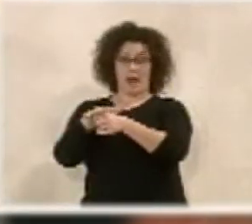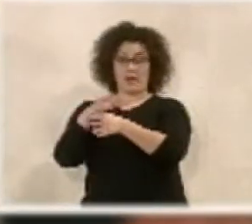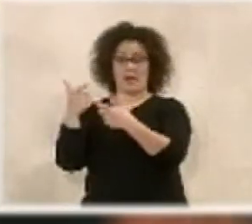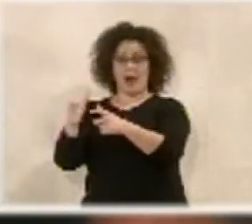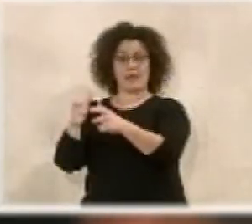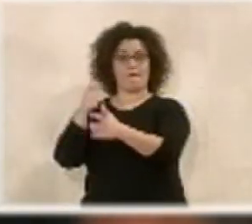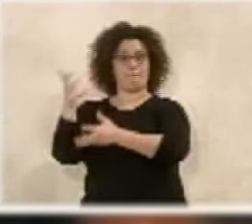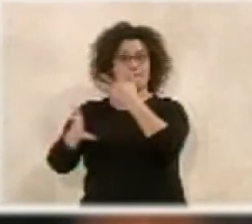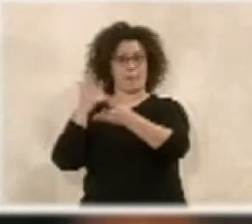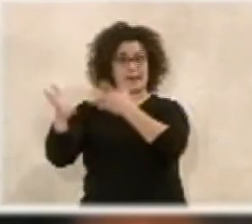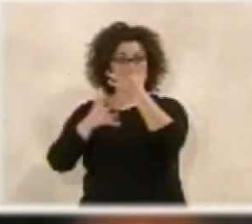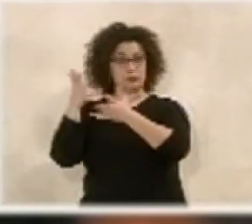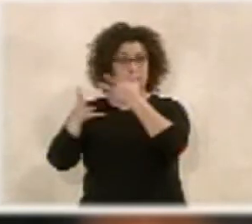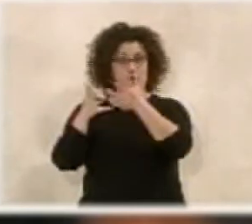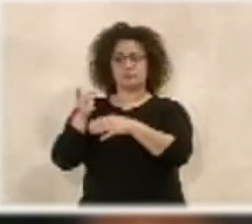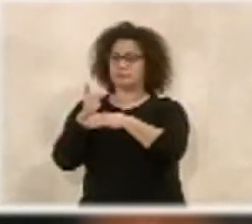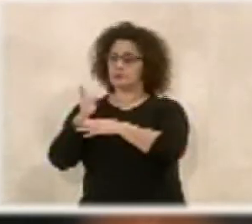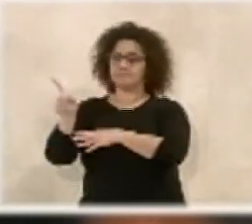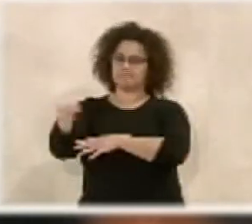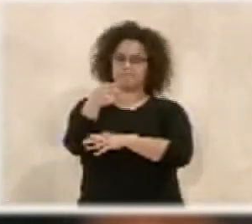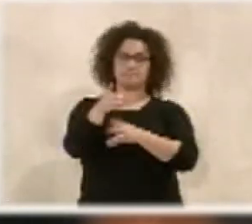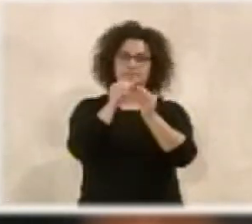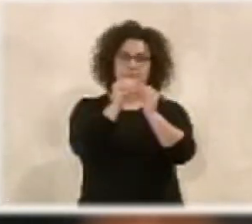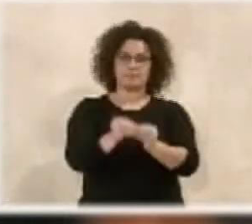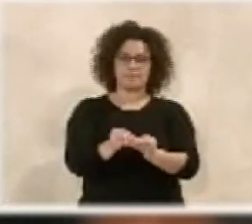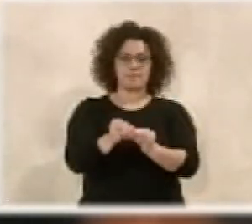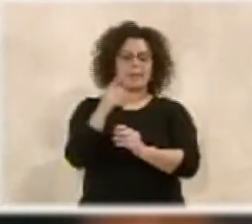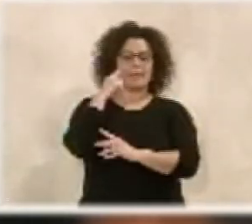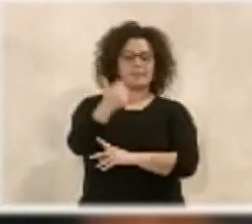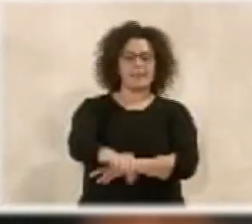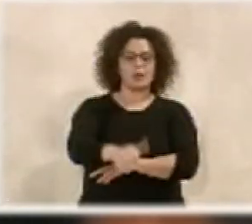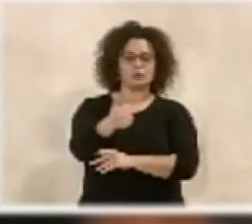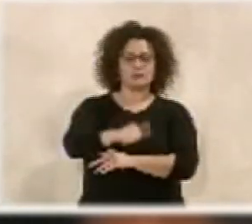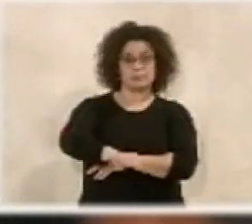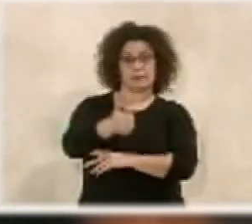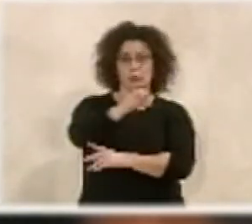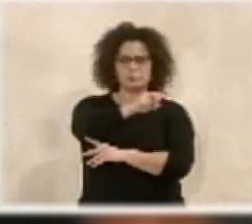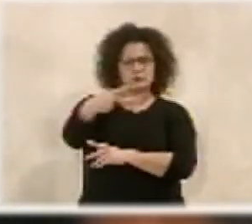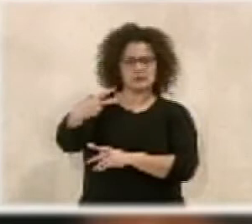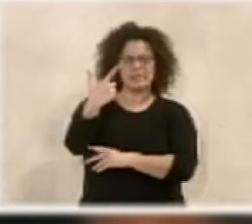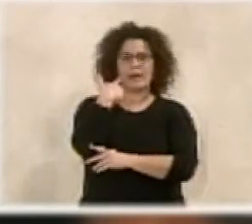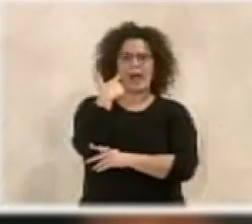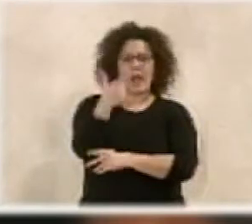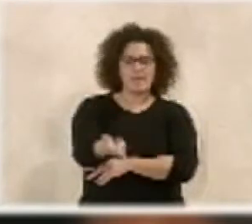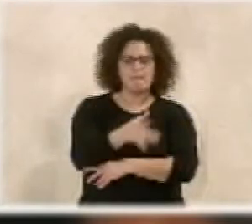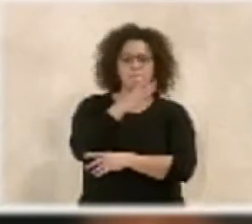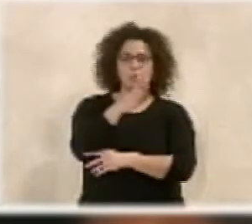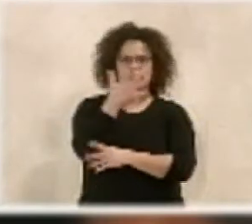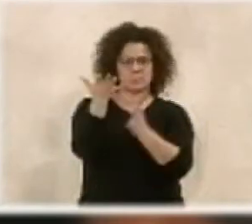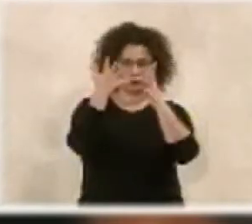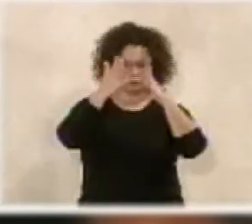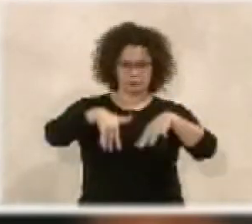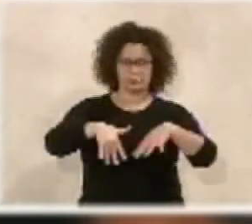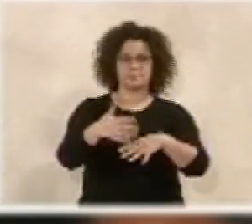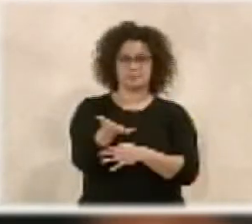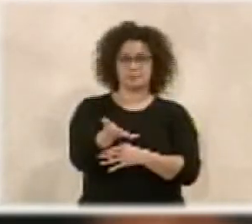se encargó la redacción de un diagnóstico para que saber exactamente las causas que